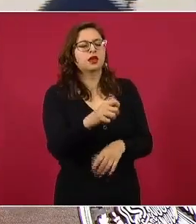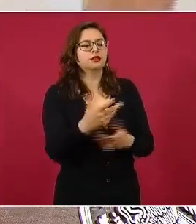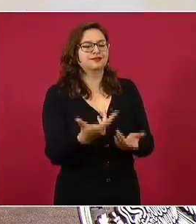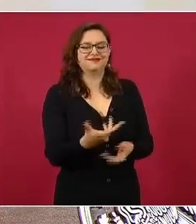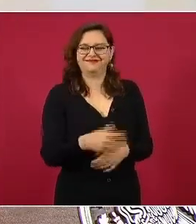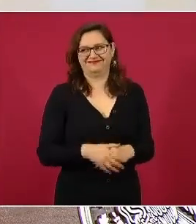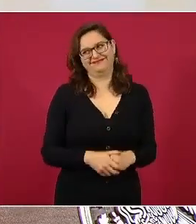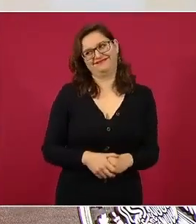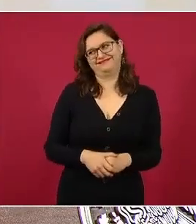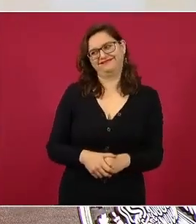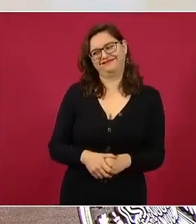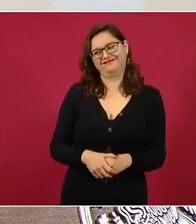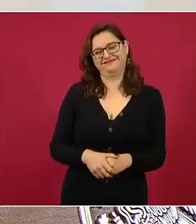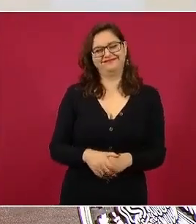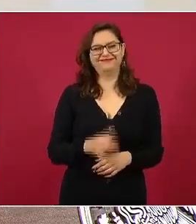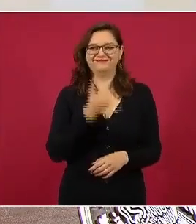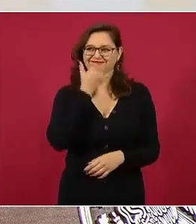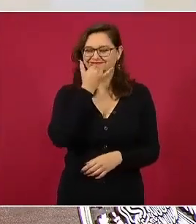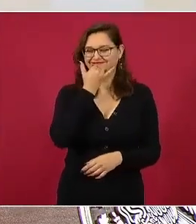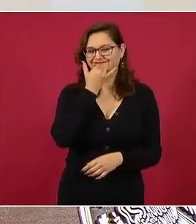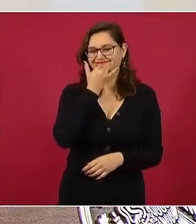no?